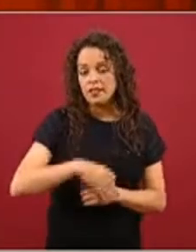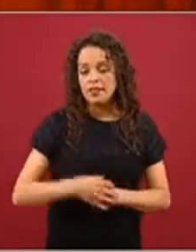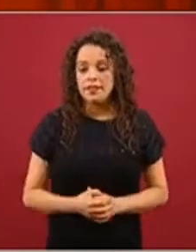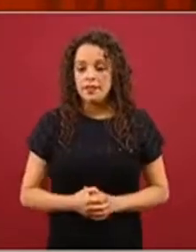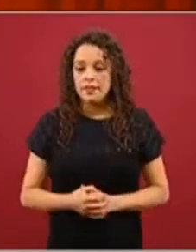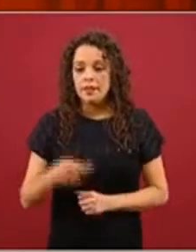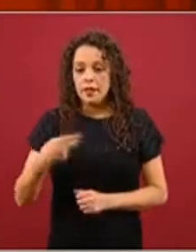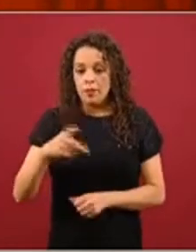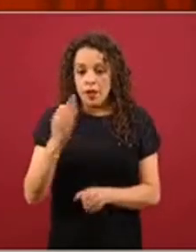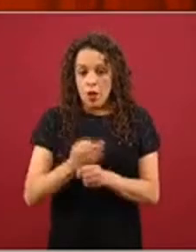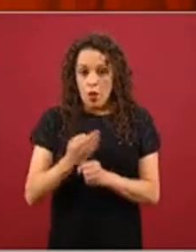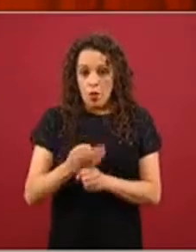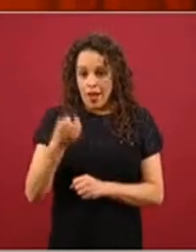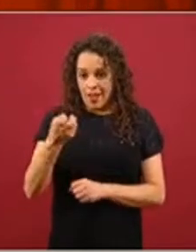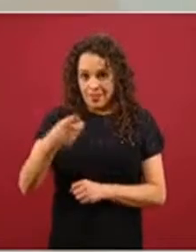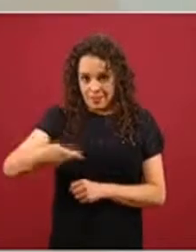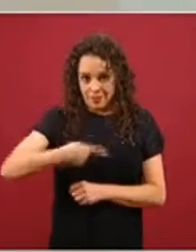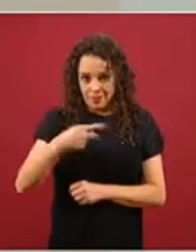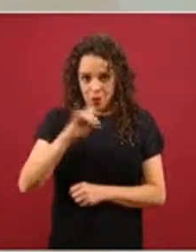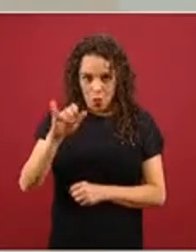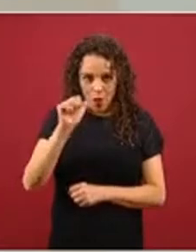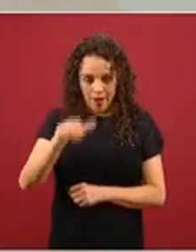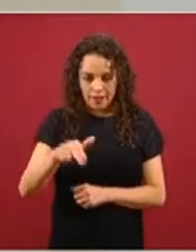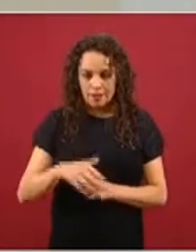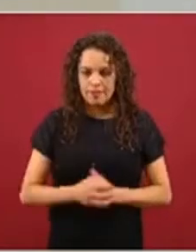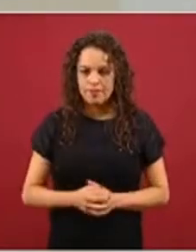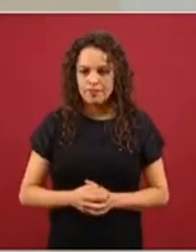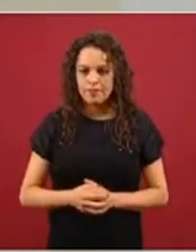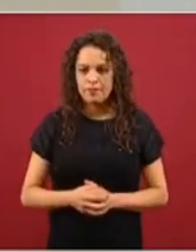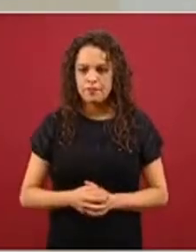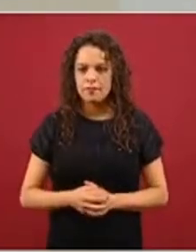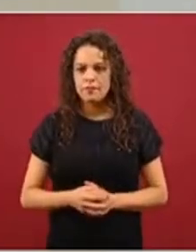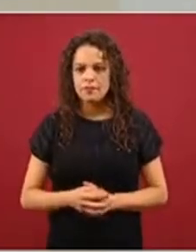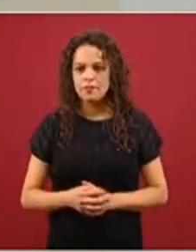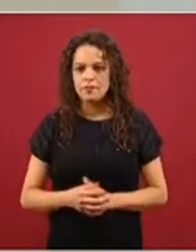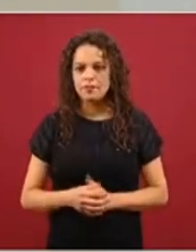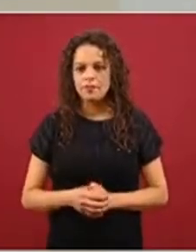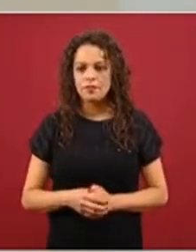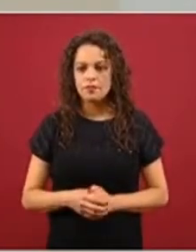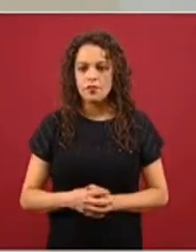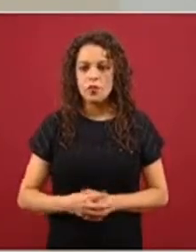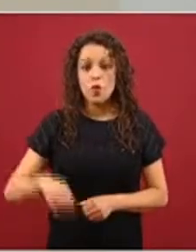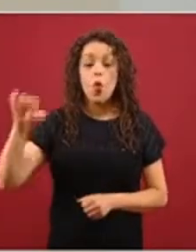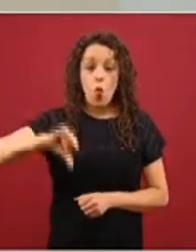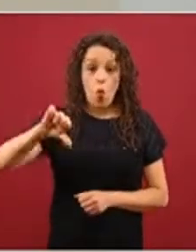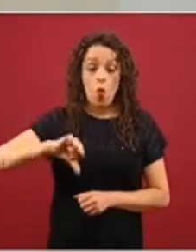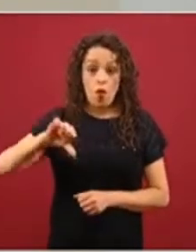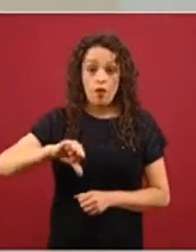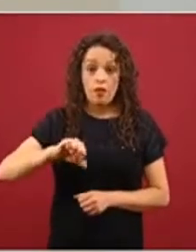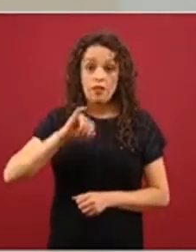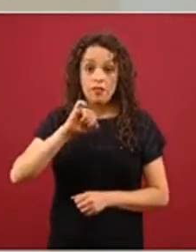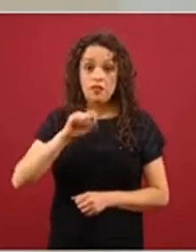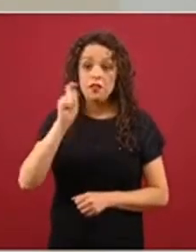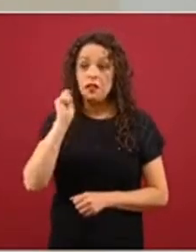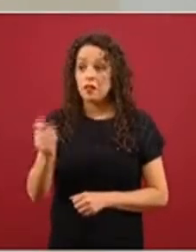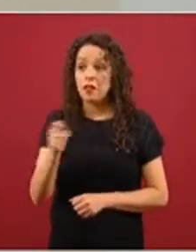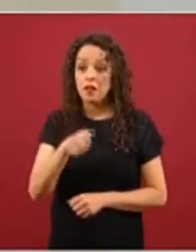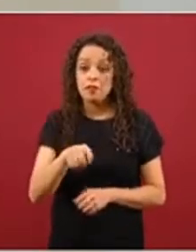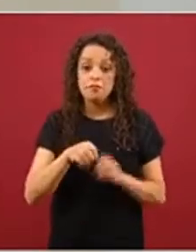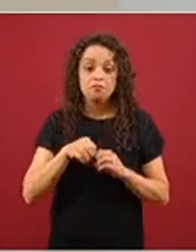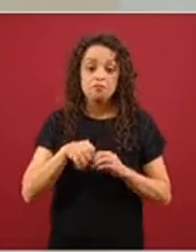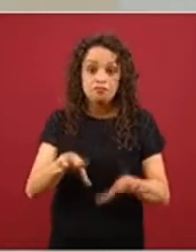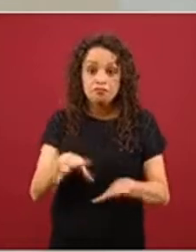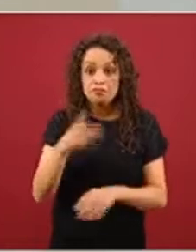Juan, hoy mismo nos parece que fue un despropósito, efectivamente, quizá algunos se lo